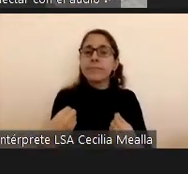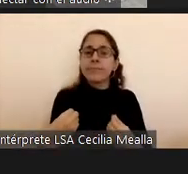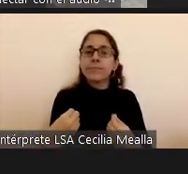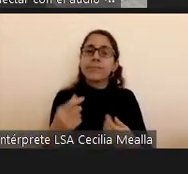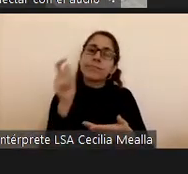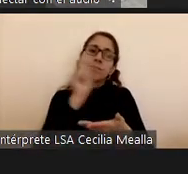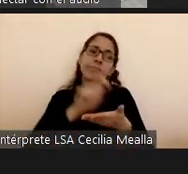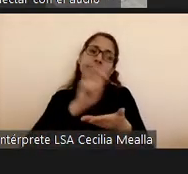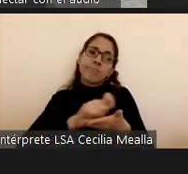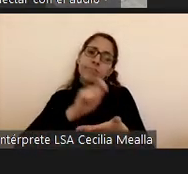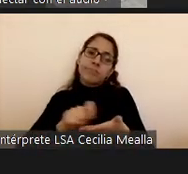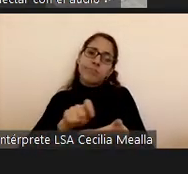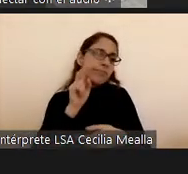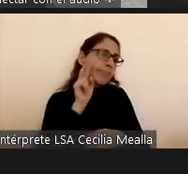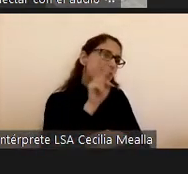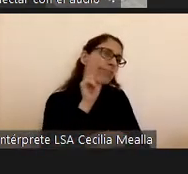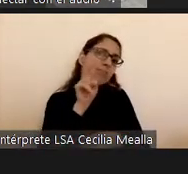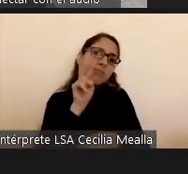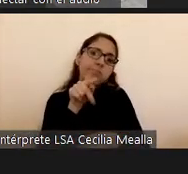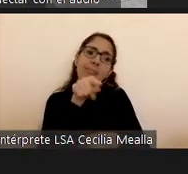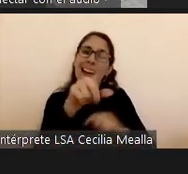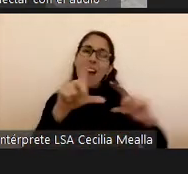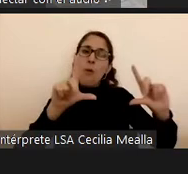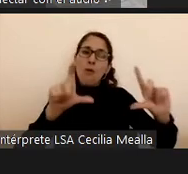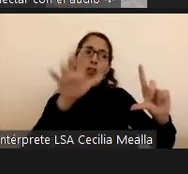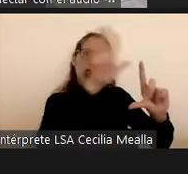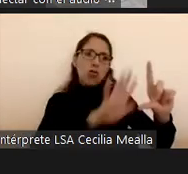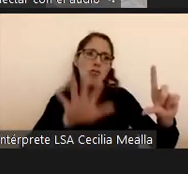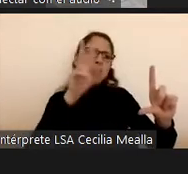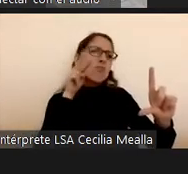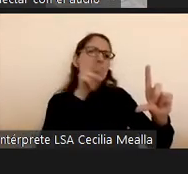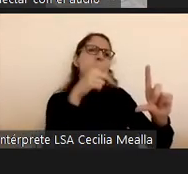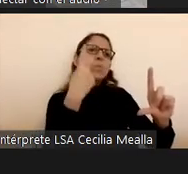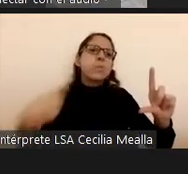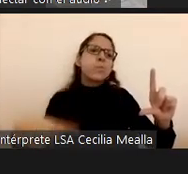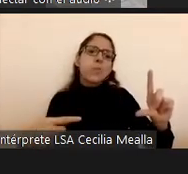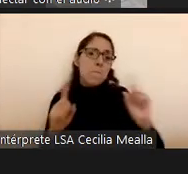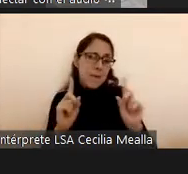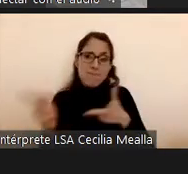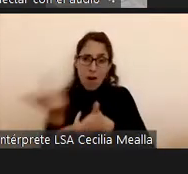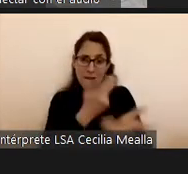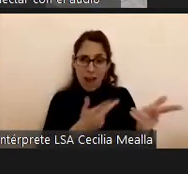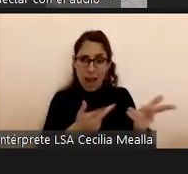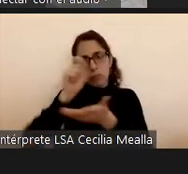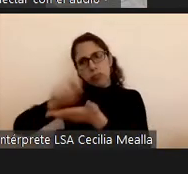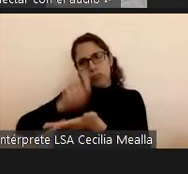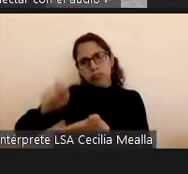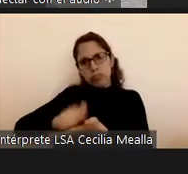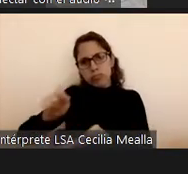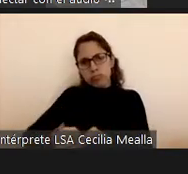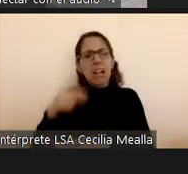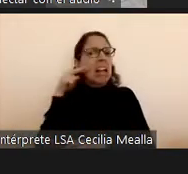describir los elementos presentes en esta observación, que ya los estuvimos comentando.